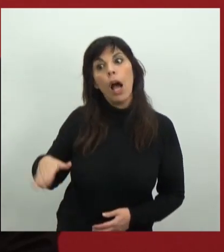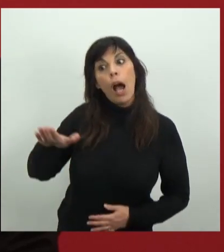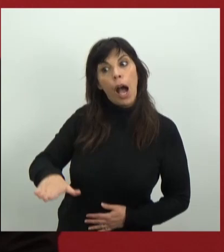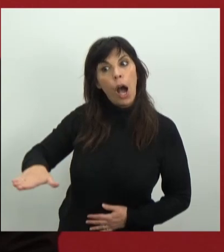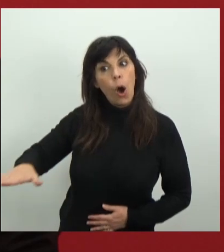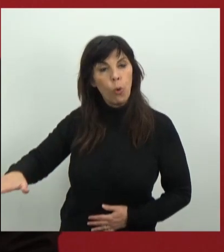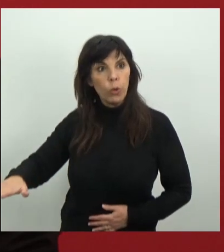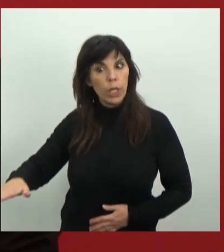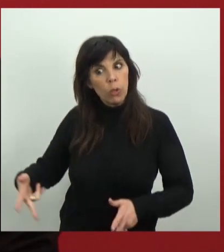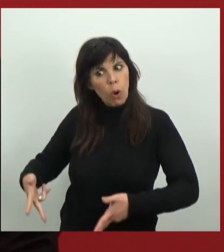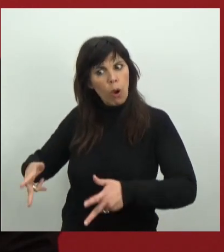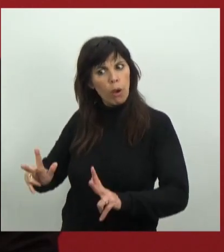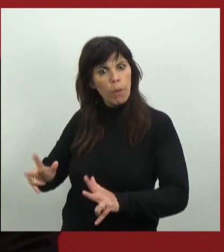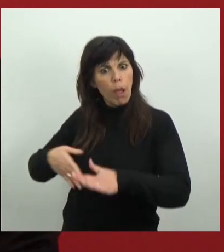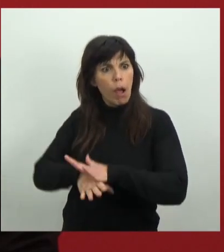en los padres.